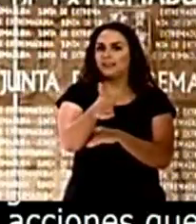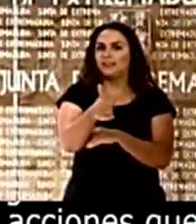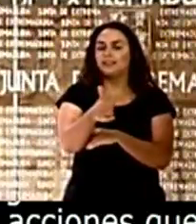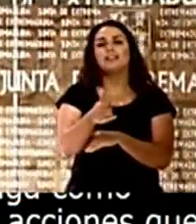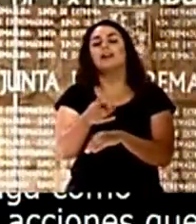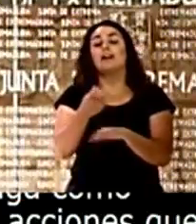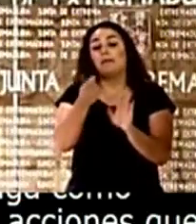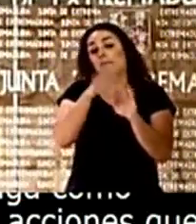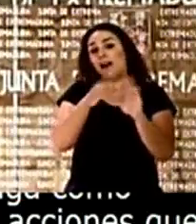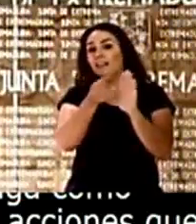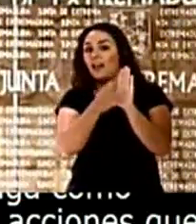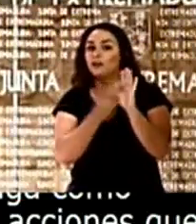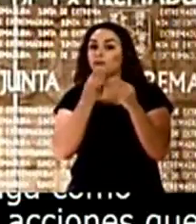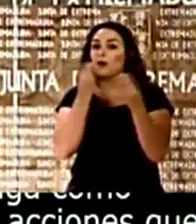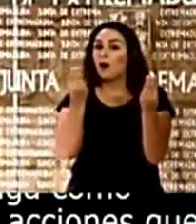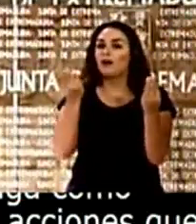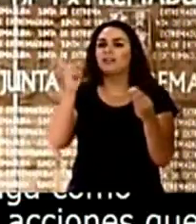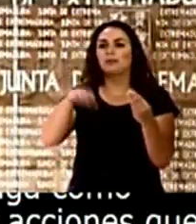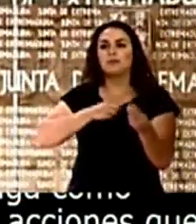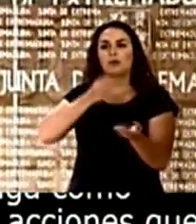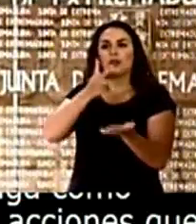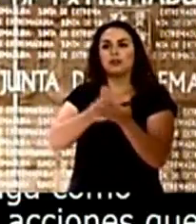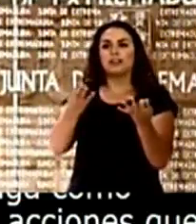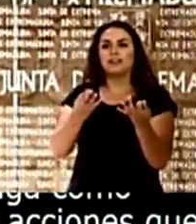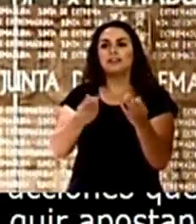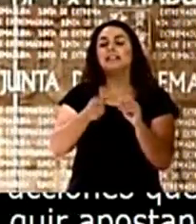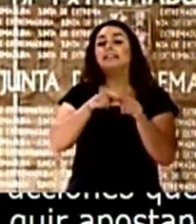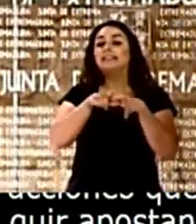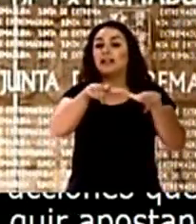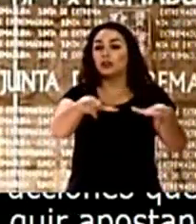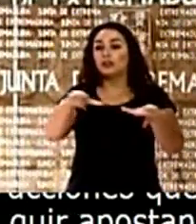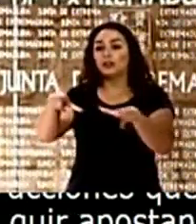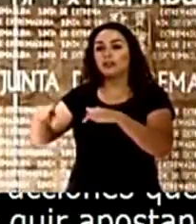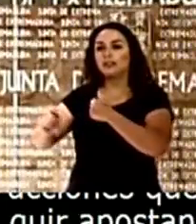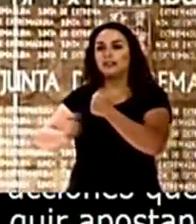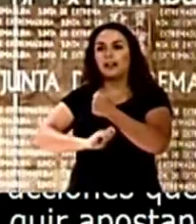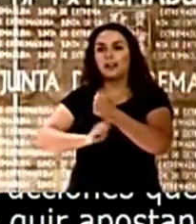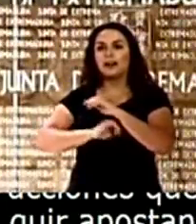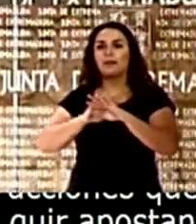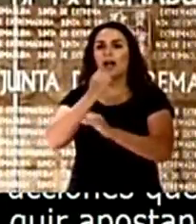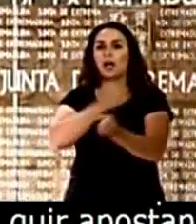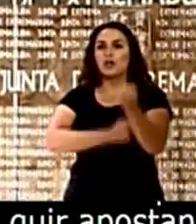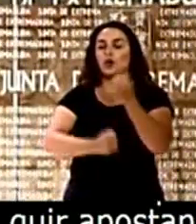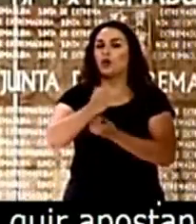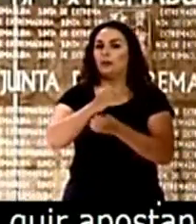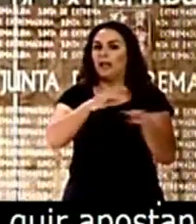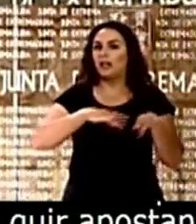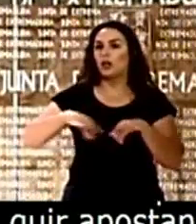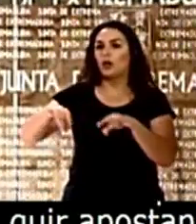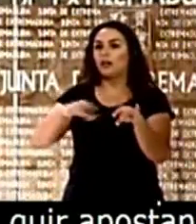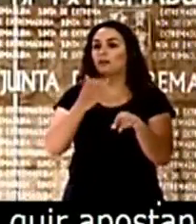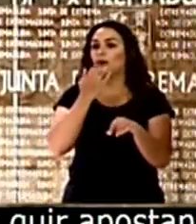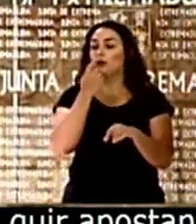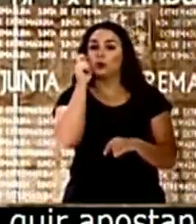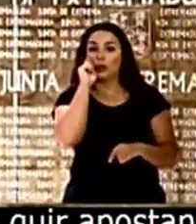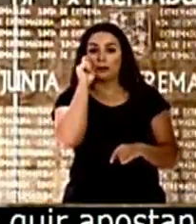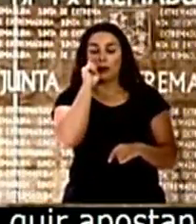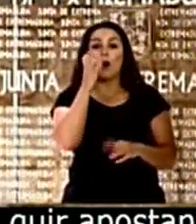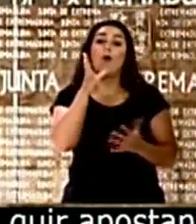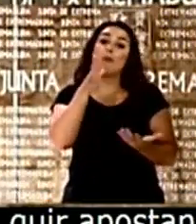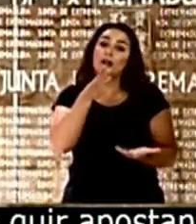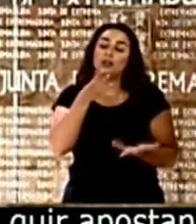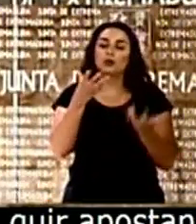mejorando esos datos y a seguir apostando por un sector verdaderamente estratégico para la economía regional, como es el turismo. Por ese motivo, hoy